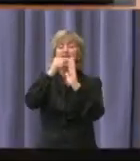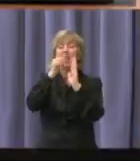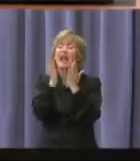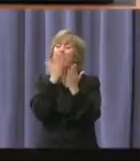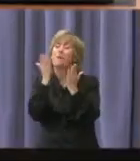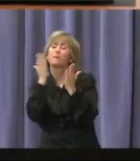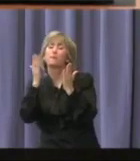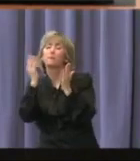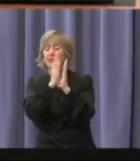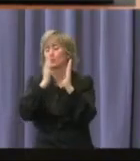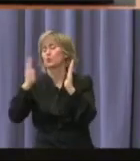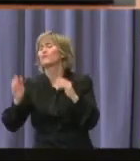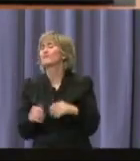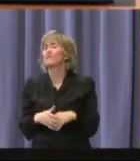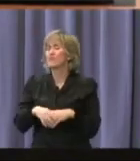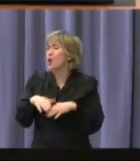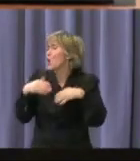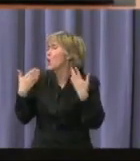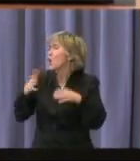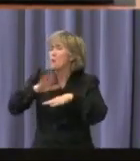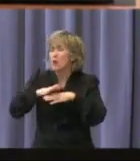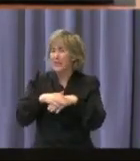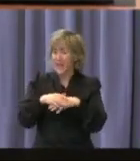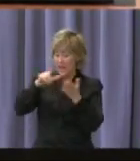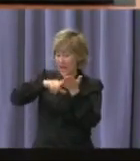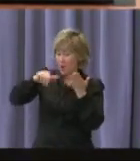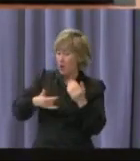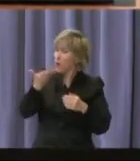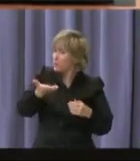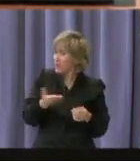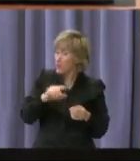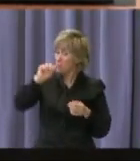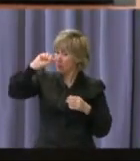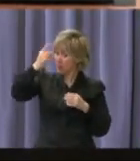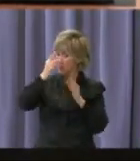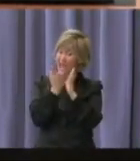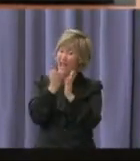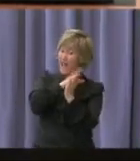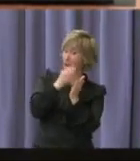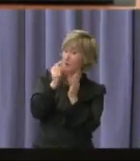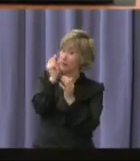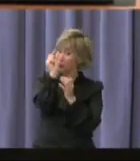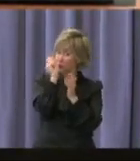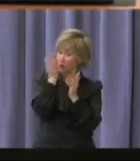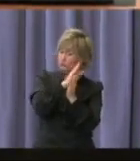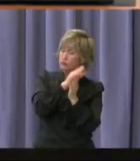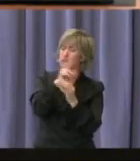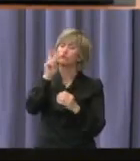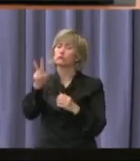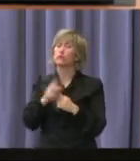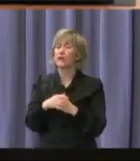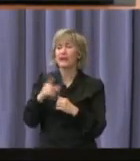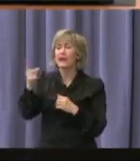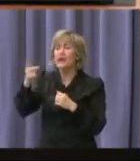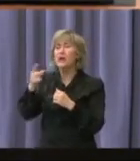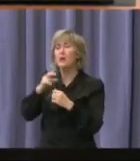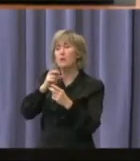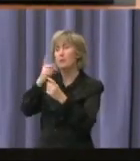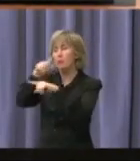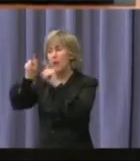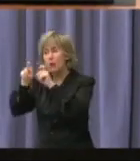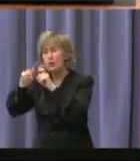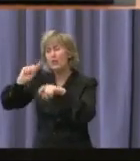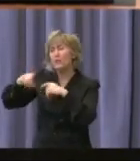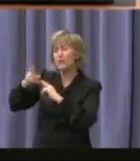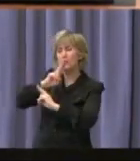¿Por qué es importante el lenguaje? Bueno, pues el primer capítulo se hace esta pregunta y se va respondiendo algunas ideas. ¿Por qué es el